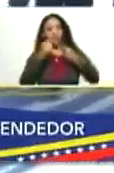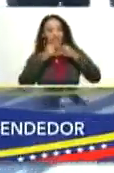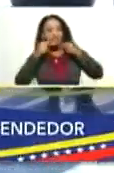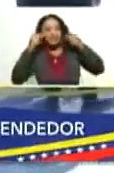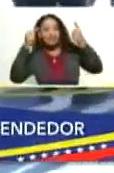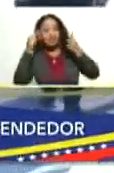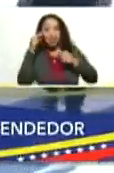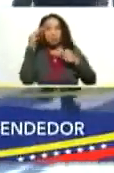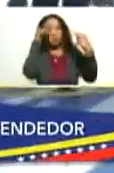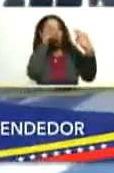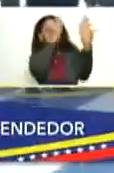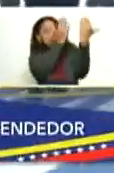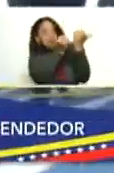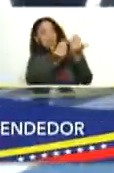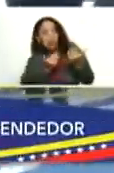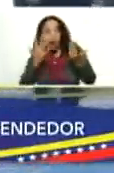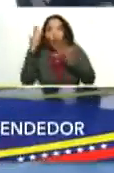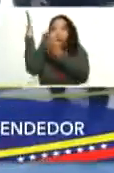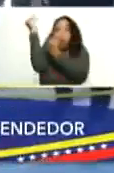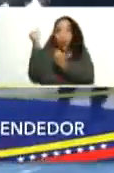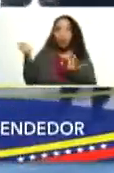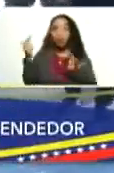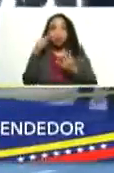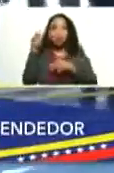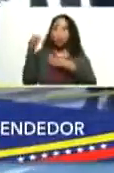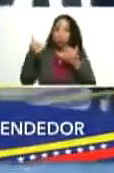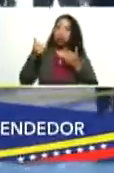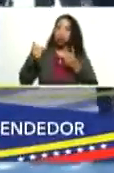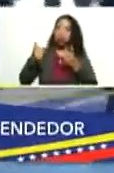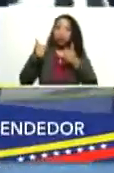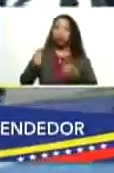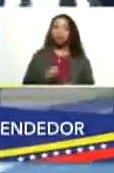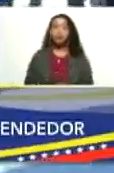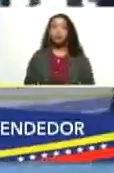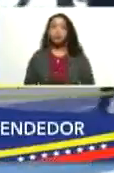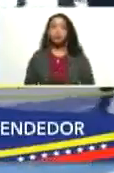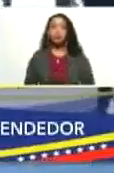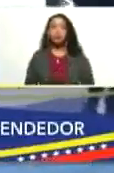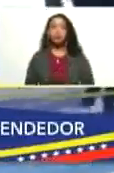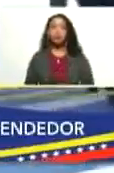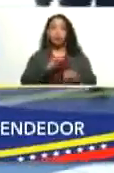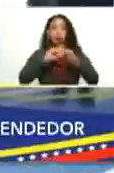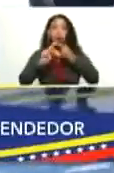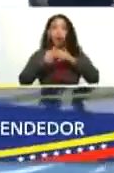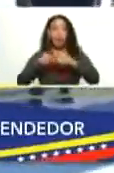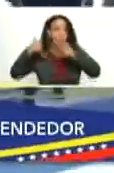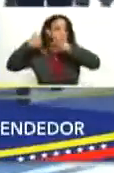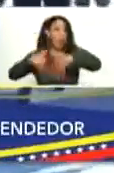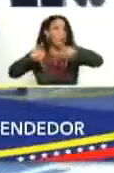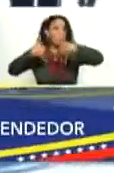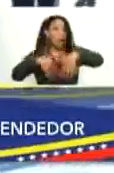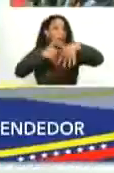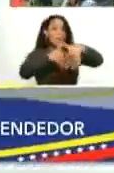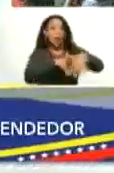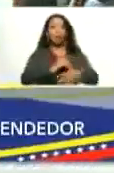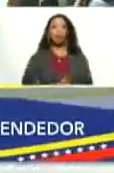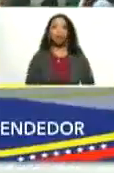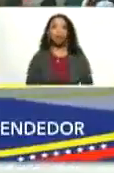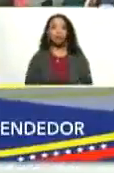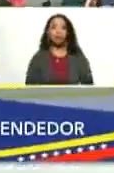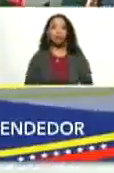miradas esperanzadoras en el futuro de Venezuela. Y la calidad, Delcy, la calidad de las comparsas, de los disfraces,